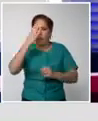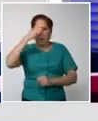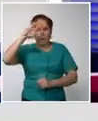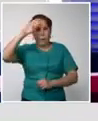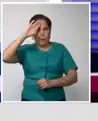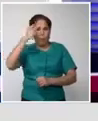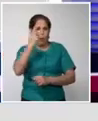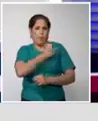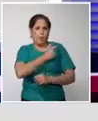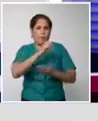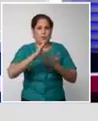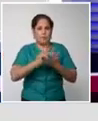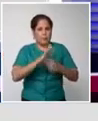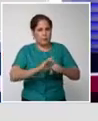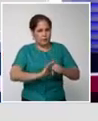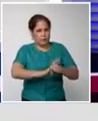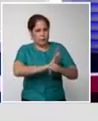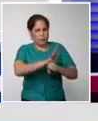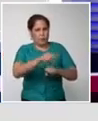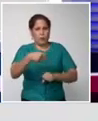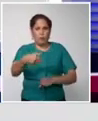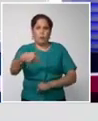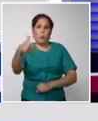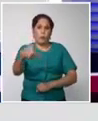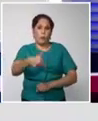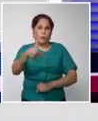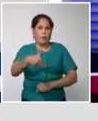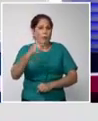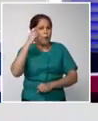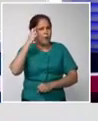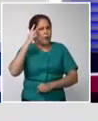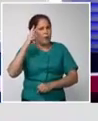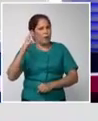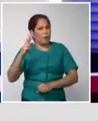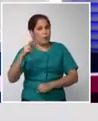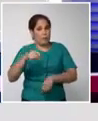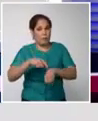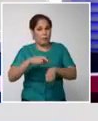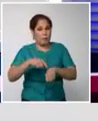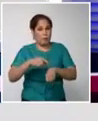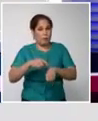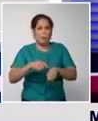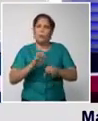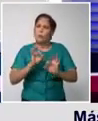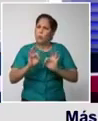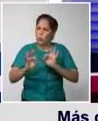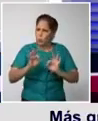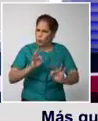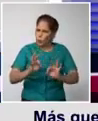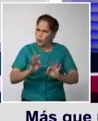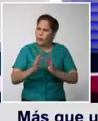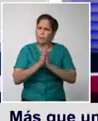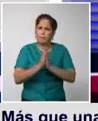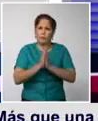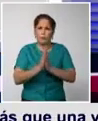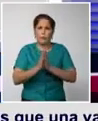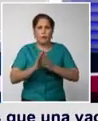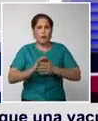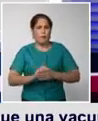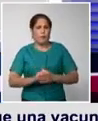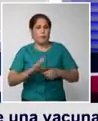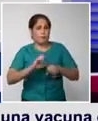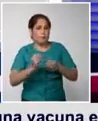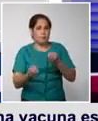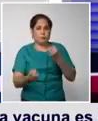vacunación anti-COVID-19, como cada jueves. Siempre recordarle a esta hora nuestro mensaje de prevención. Cuídese mucho en tiempos de rebrote